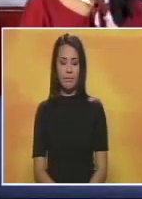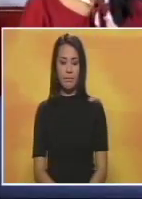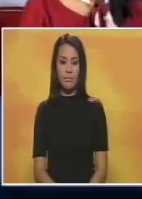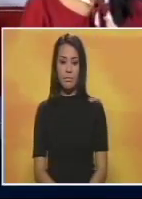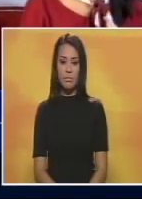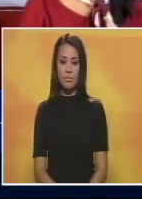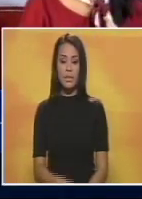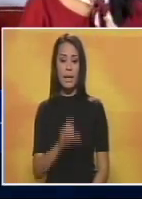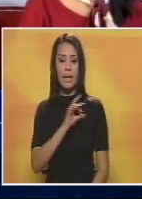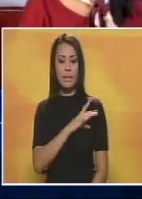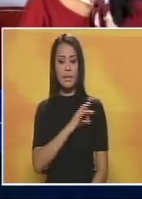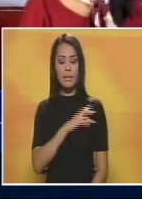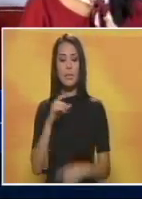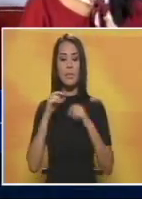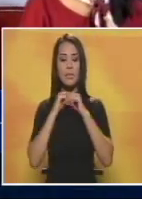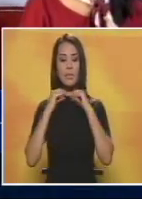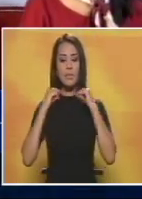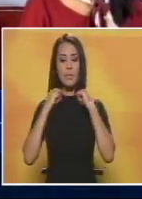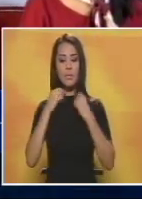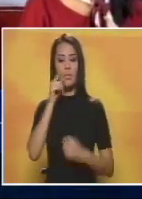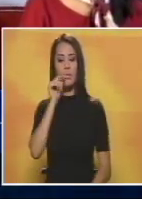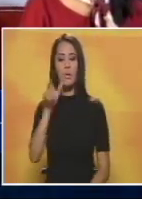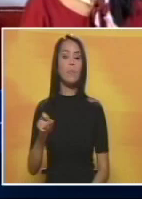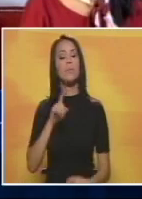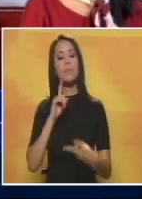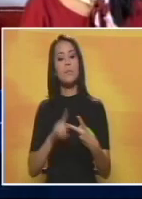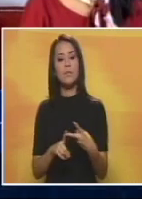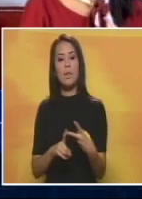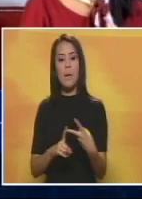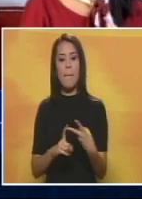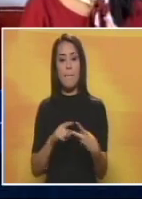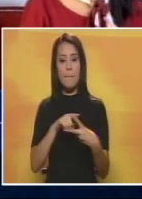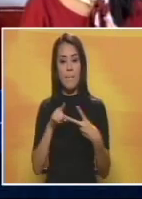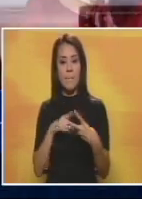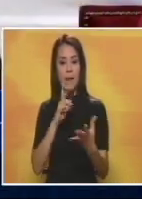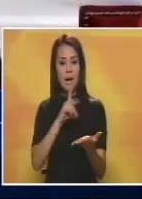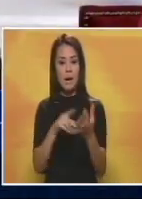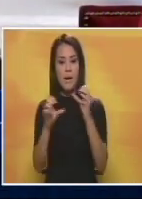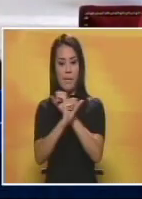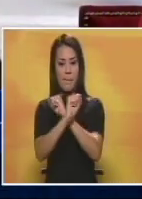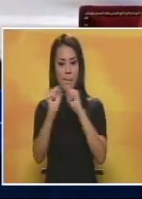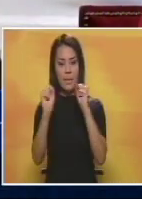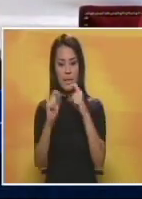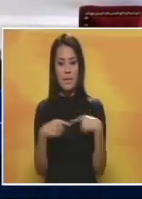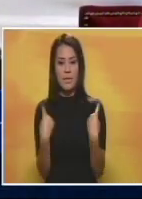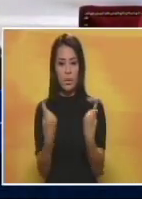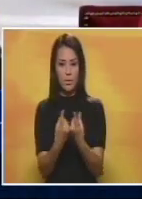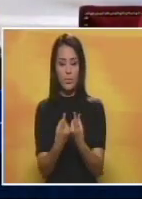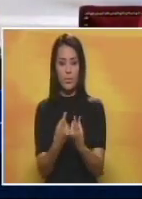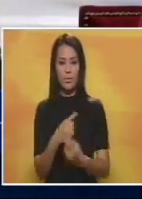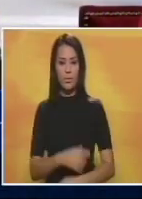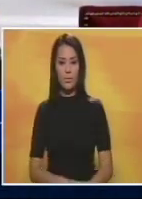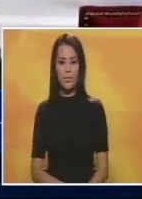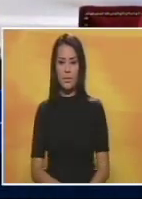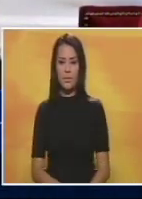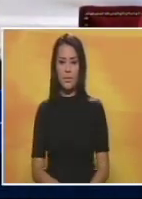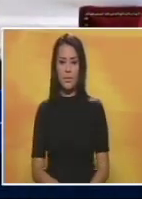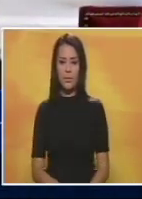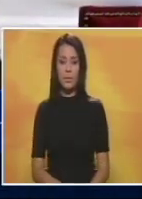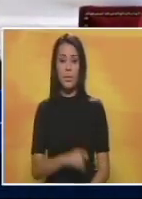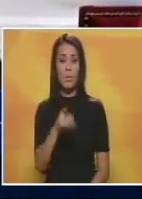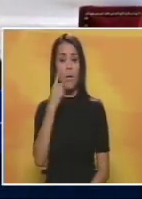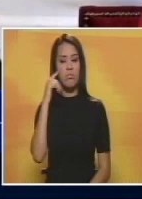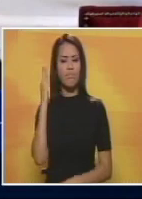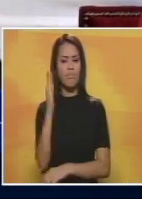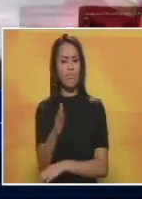En Chile, el arzobispo de Santiago, el cardenal Ricardo Esati, se presentó esta mañana ante la Fiscalía Regional de O'Higgins como imputado por el